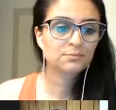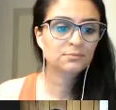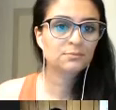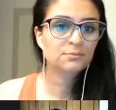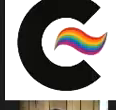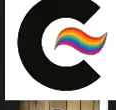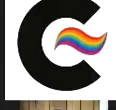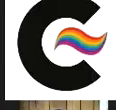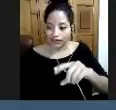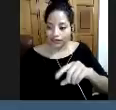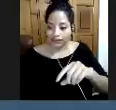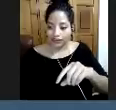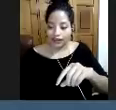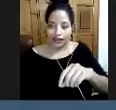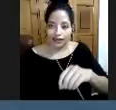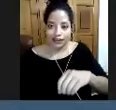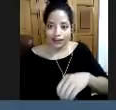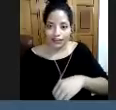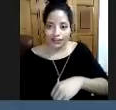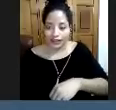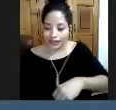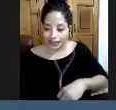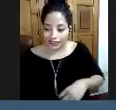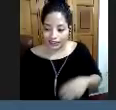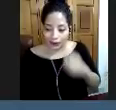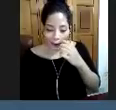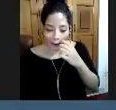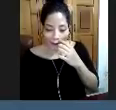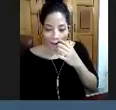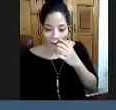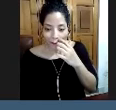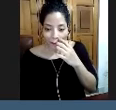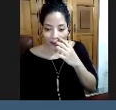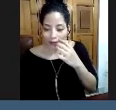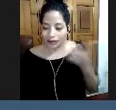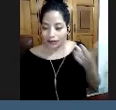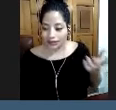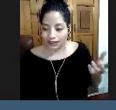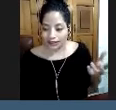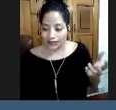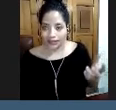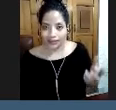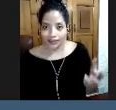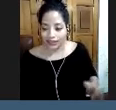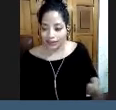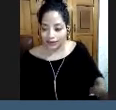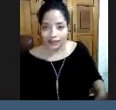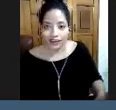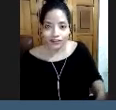Gracias, Karen, que estaba muy relacionado a lo que decía ahorita Aileen, ¿no? Vamos a ver